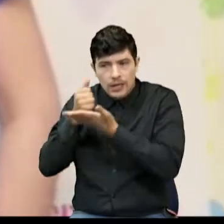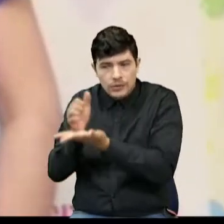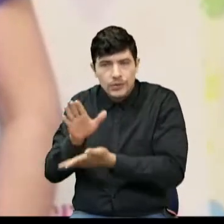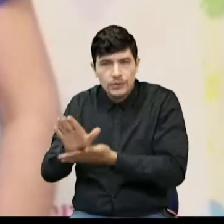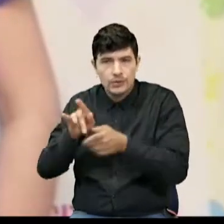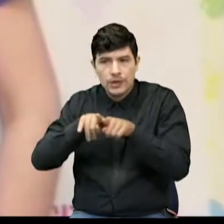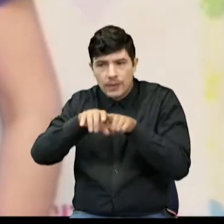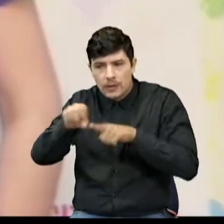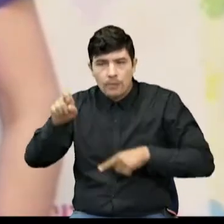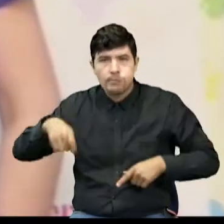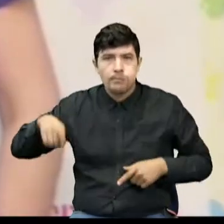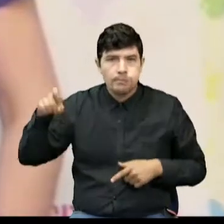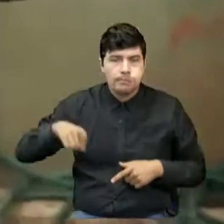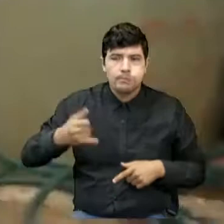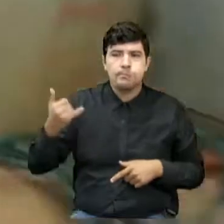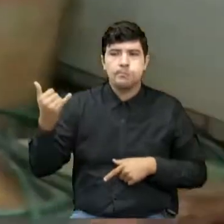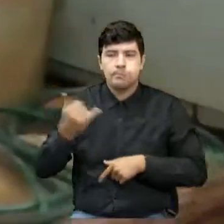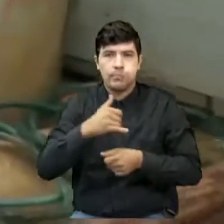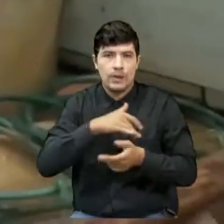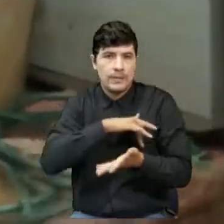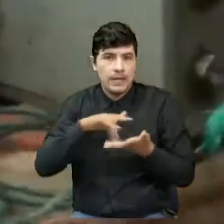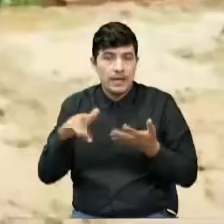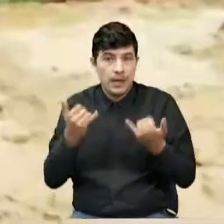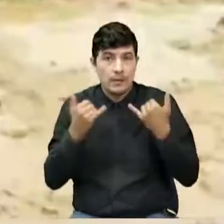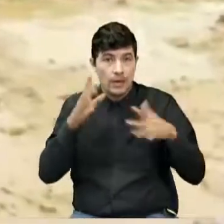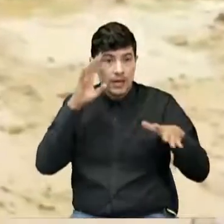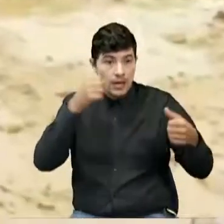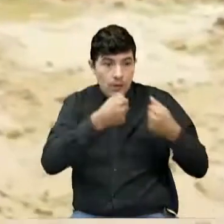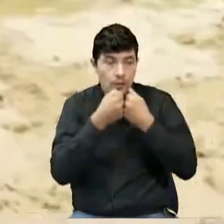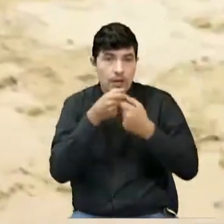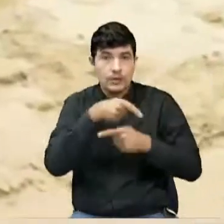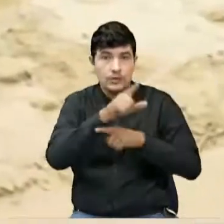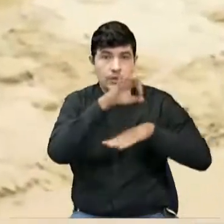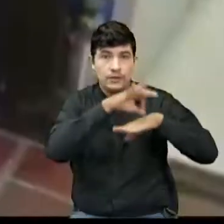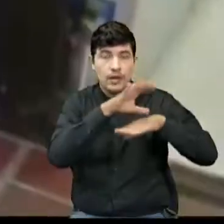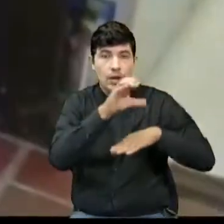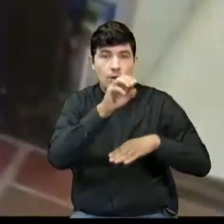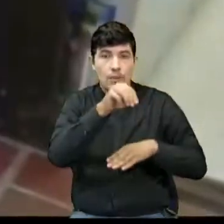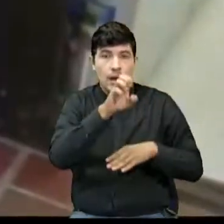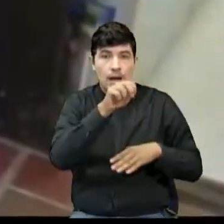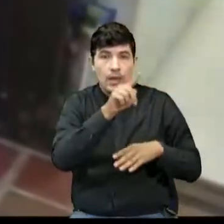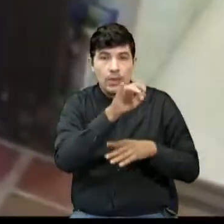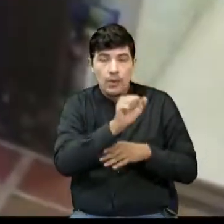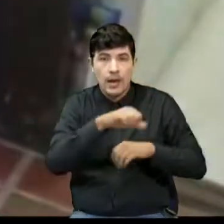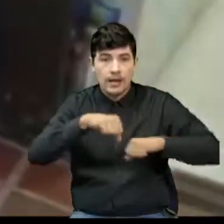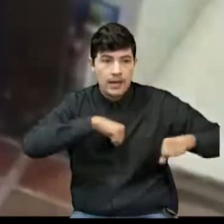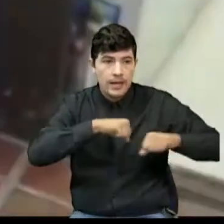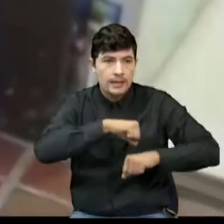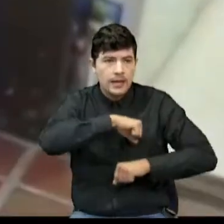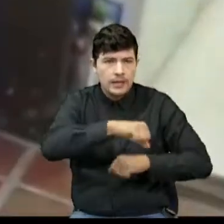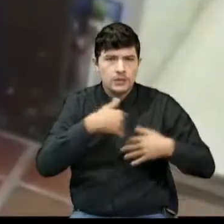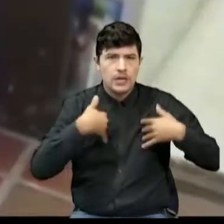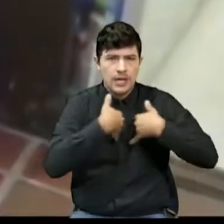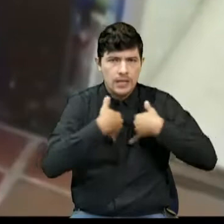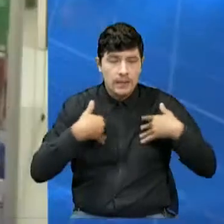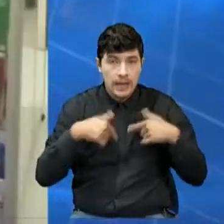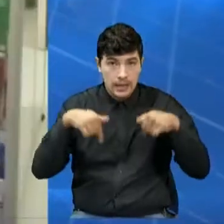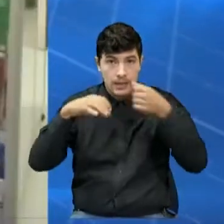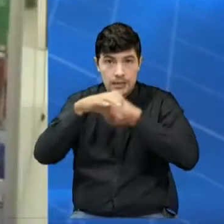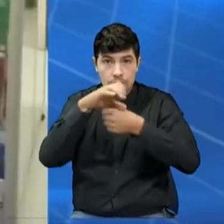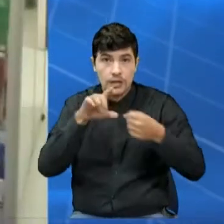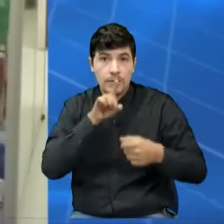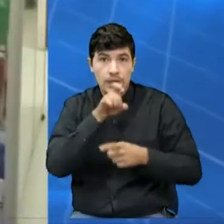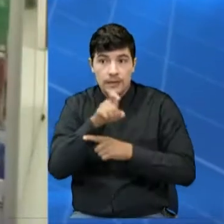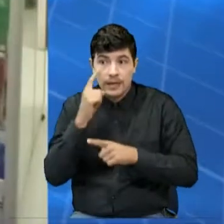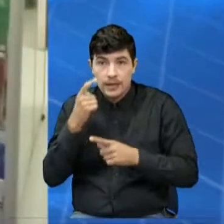hermanos necesitados por la ola invernal. En un trabajo mancomunado con la Fundación Comando Activista Derecho Animal y Ambiental, en Bucaramanga se habilitó un punto